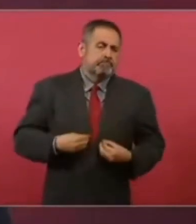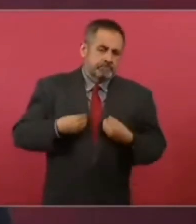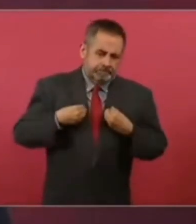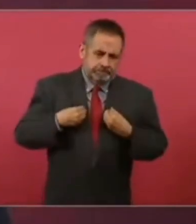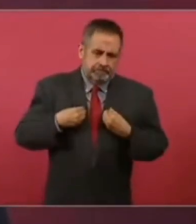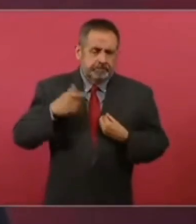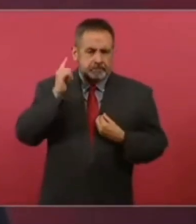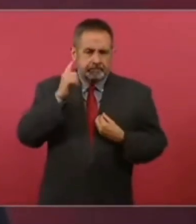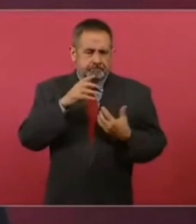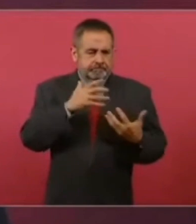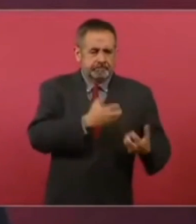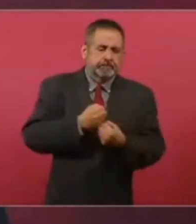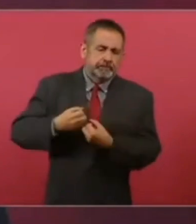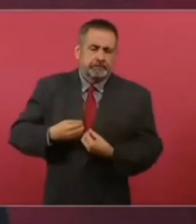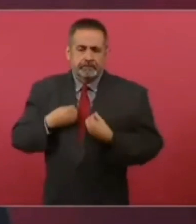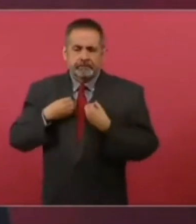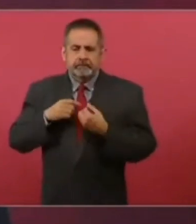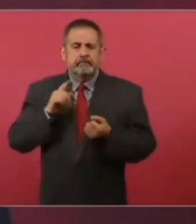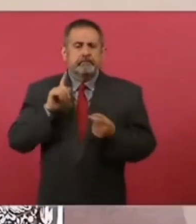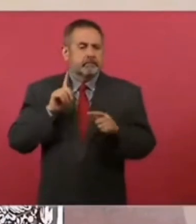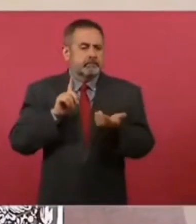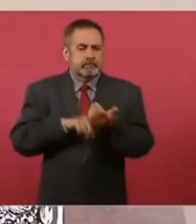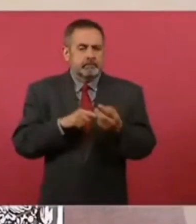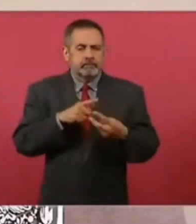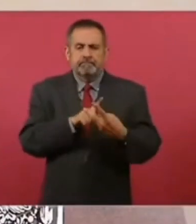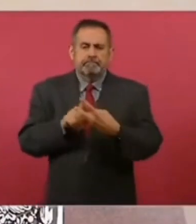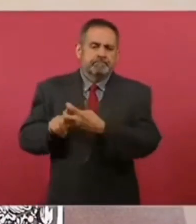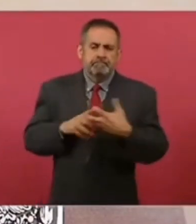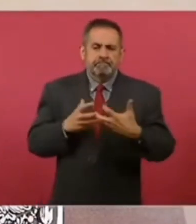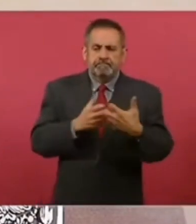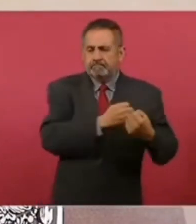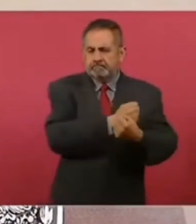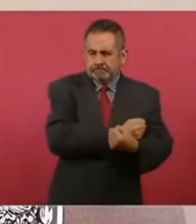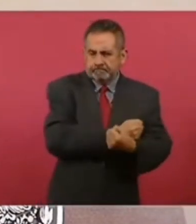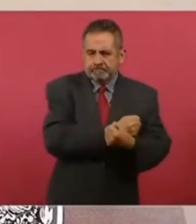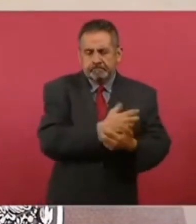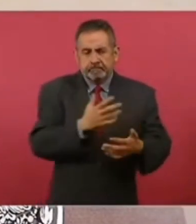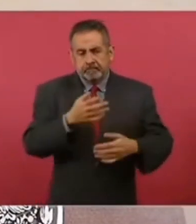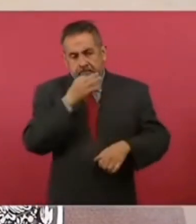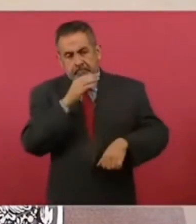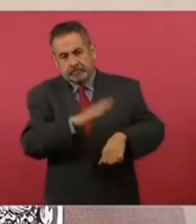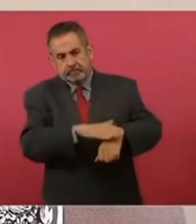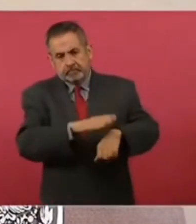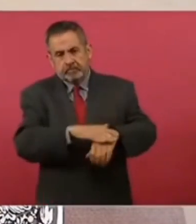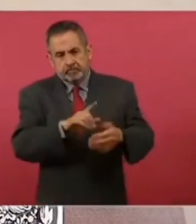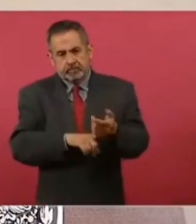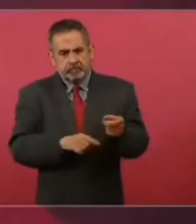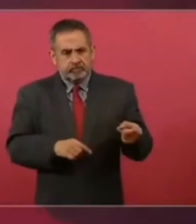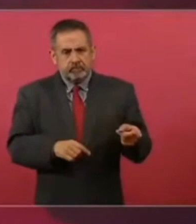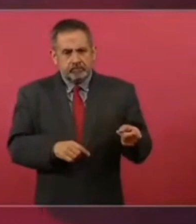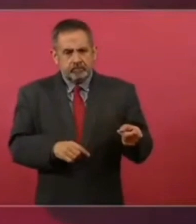que es lo que deseamos, a los que fueron secuestrados. Y decirle a los